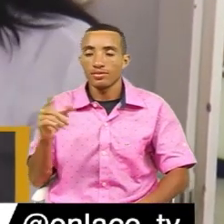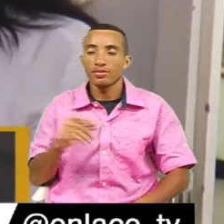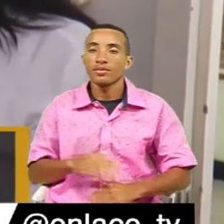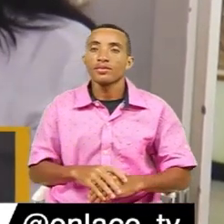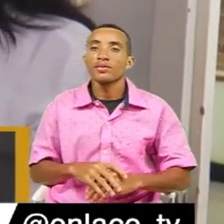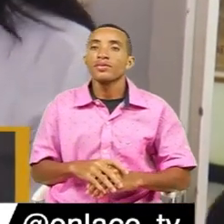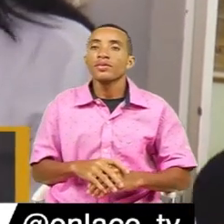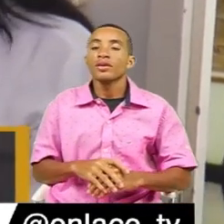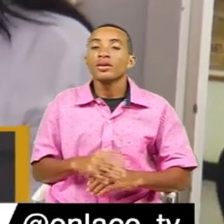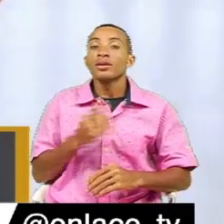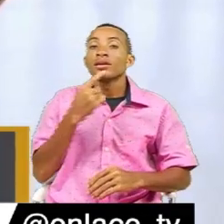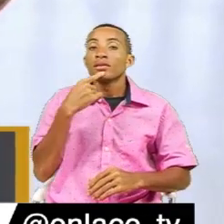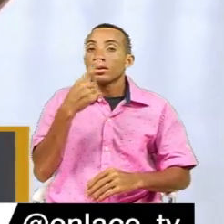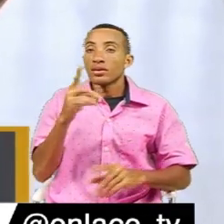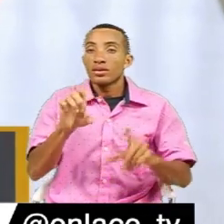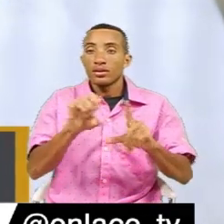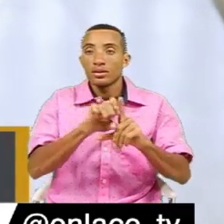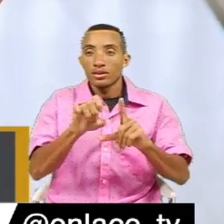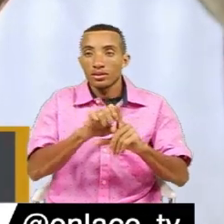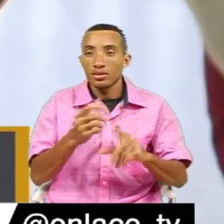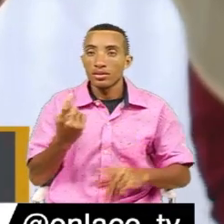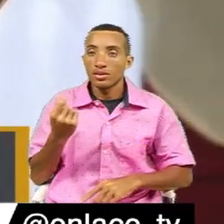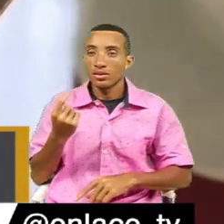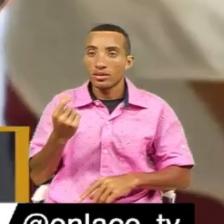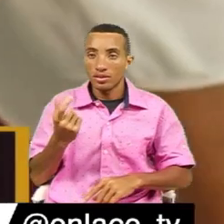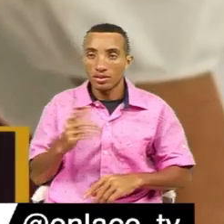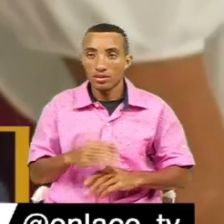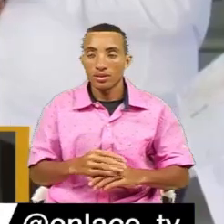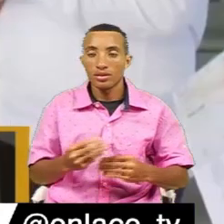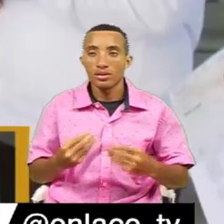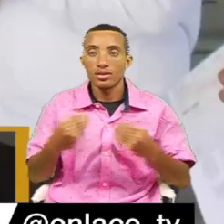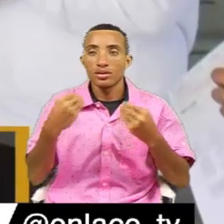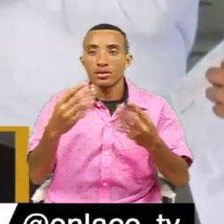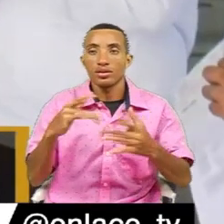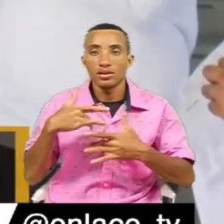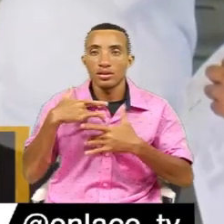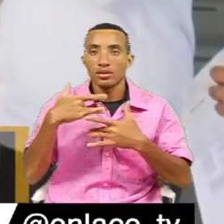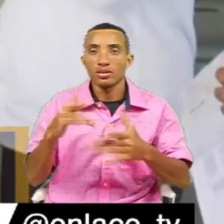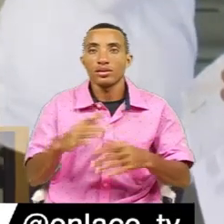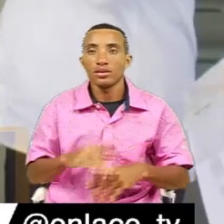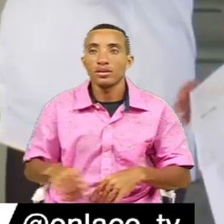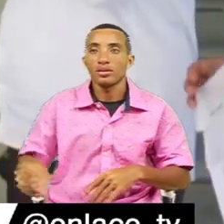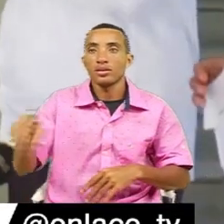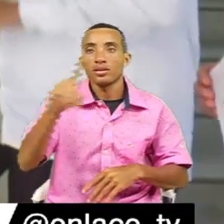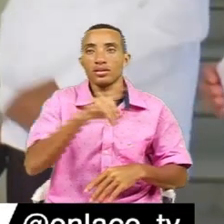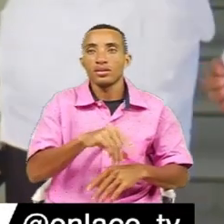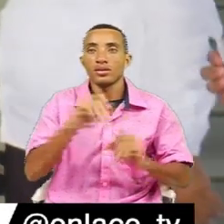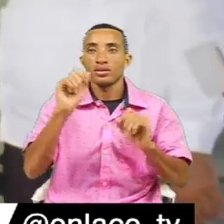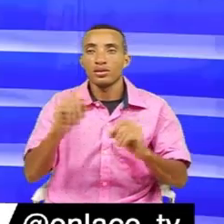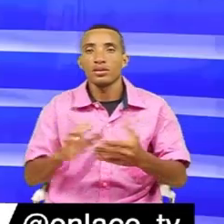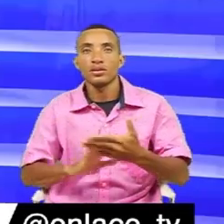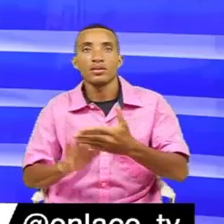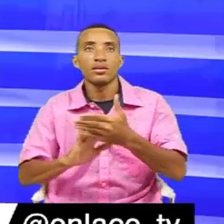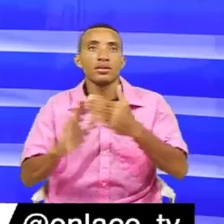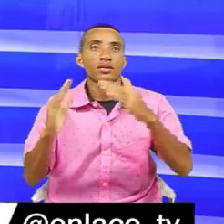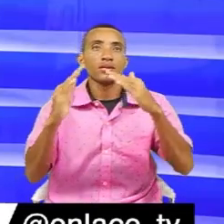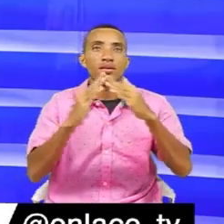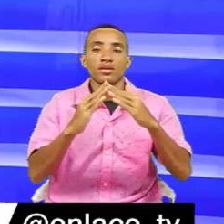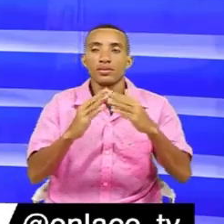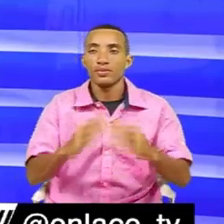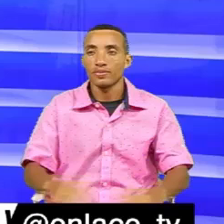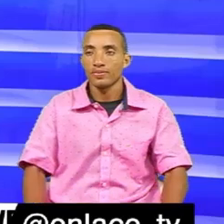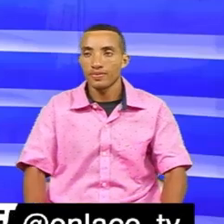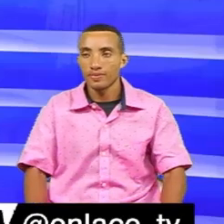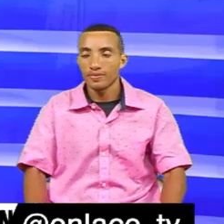Castrillón dijo a Enlace Noticias que los recursos de esta rifa serán destinados para obras de la diócesis de Barranca Bermeja.